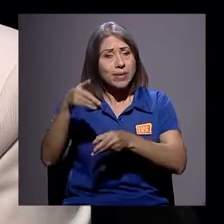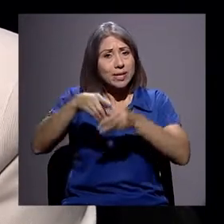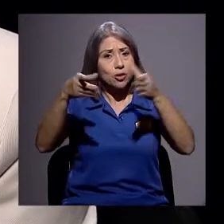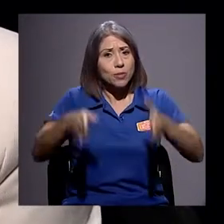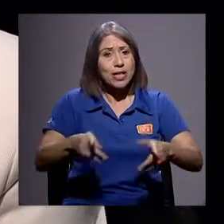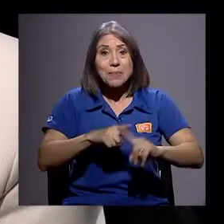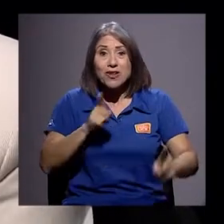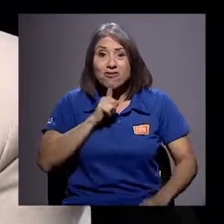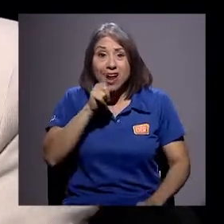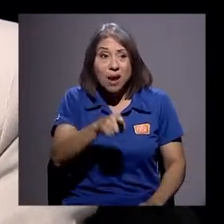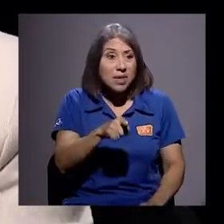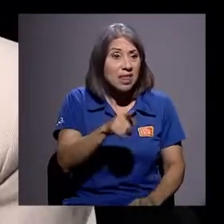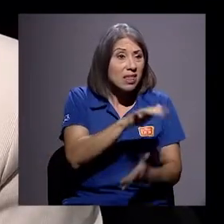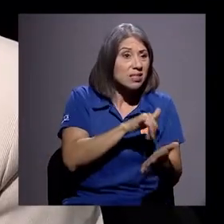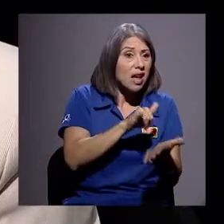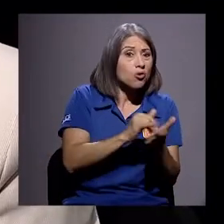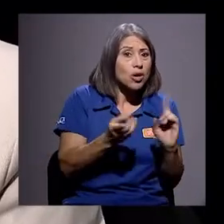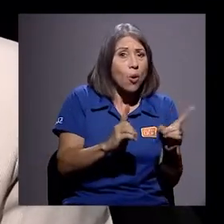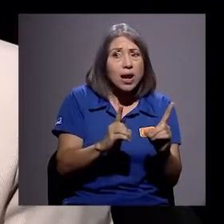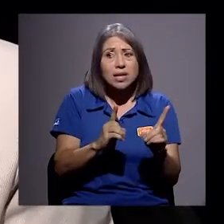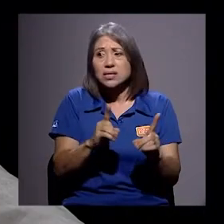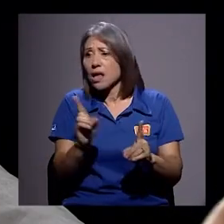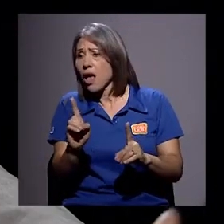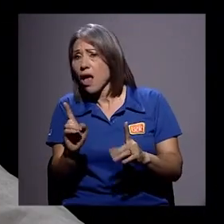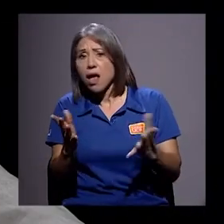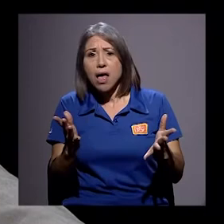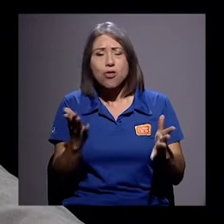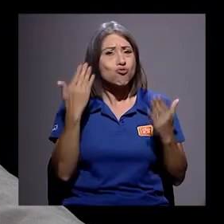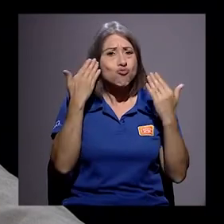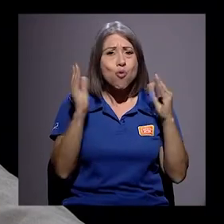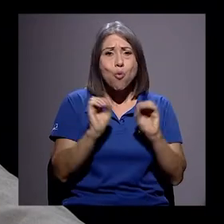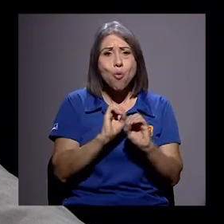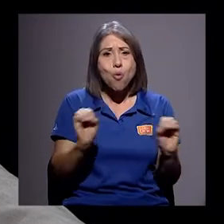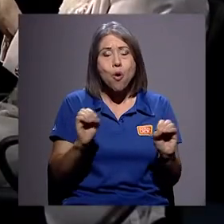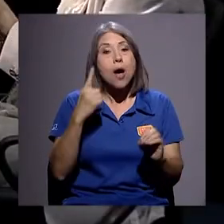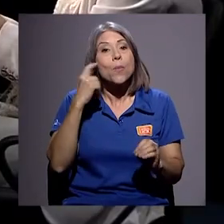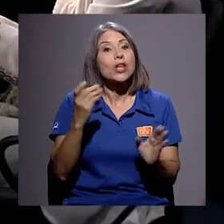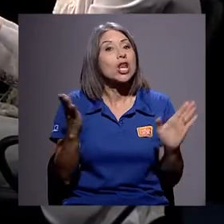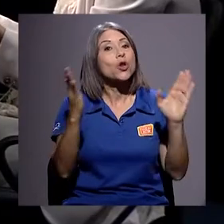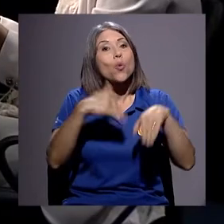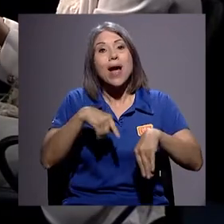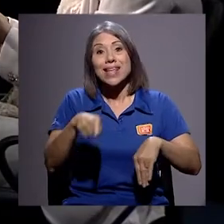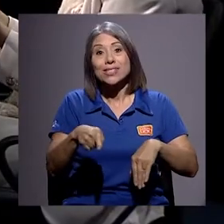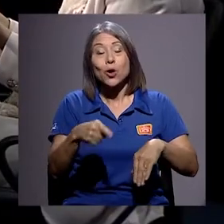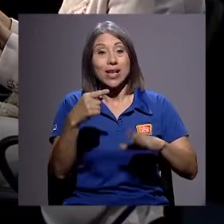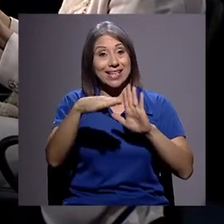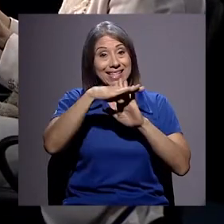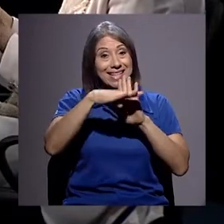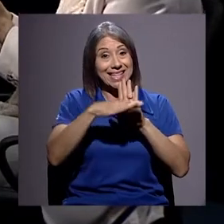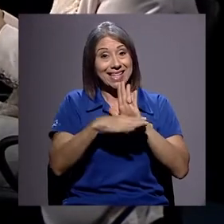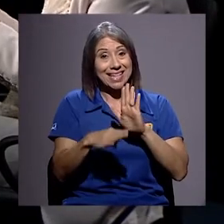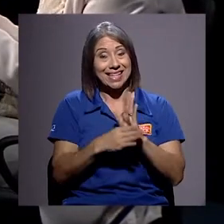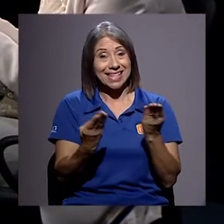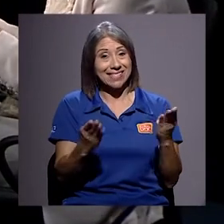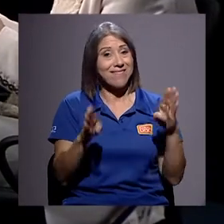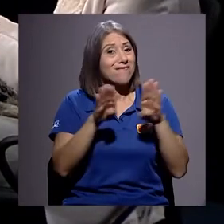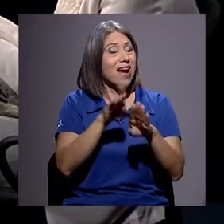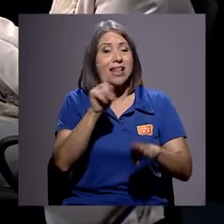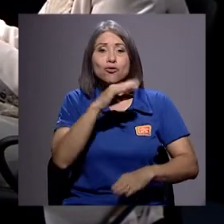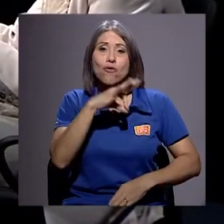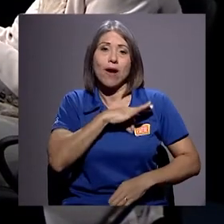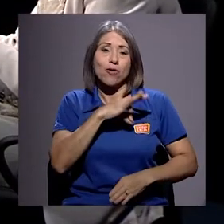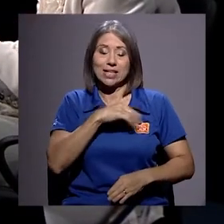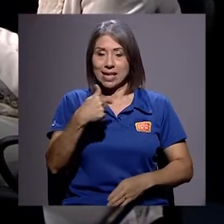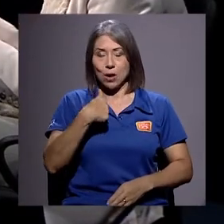pero realmente no sé cuáles son de sangüesa y cuáles no porque no hay esa práctica esa porque el sistema de listas cerradas no favorece eso no